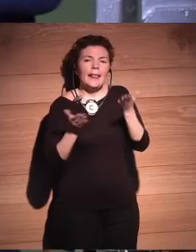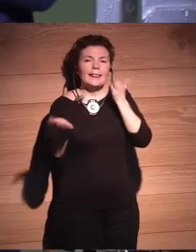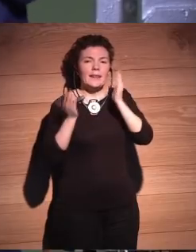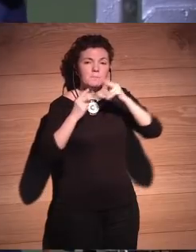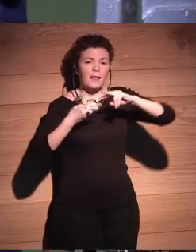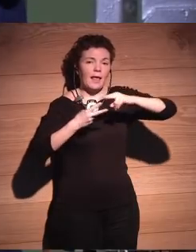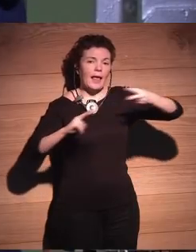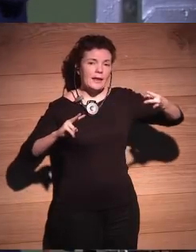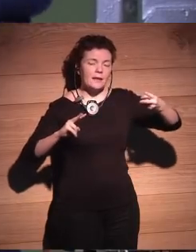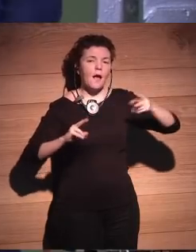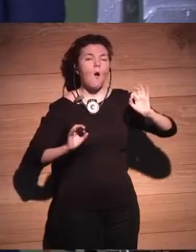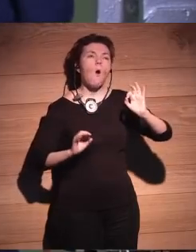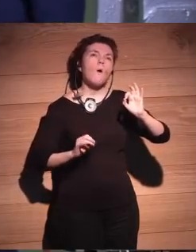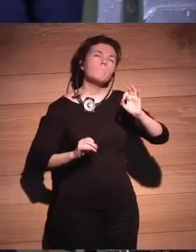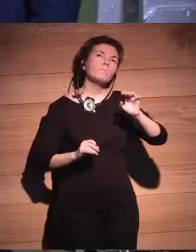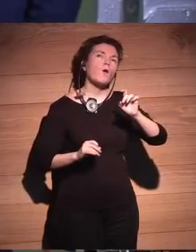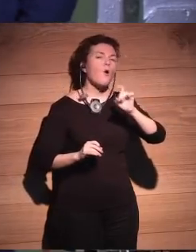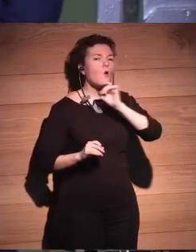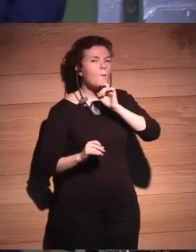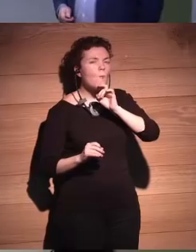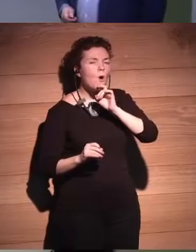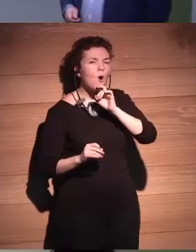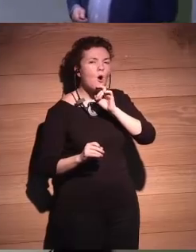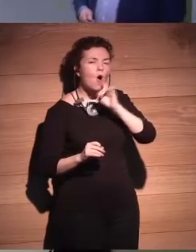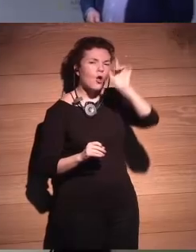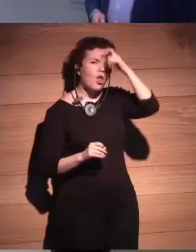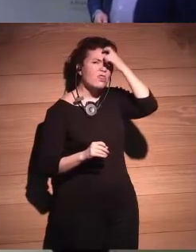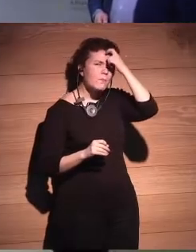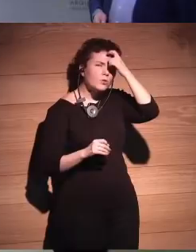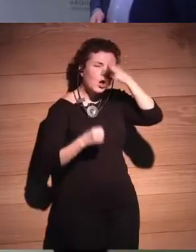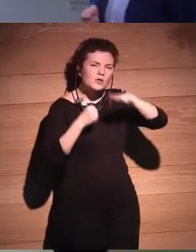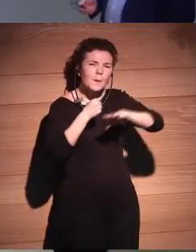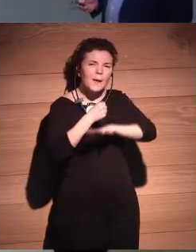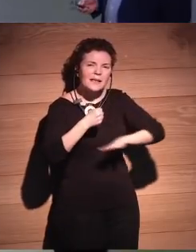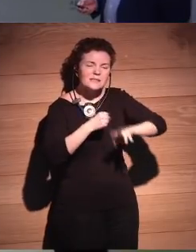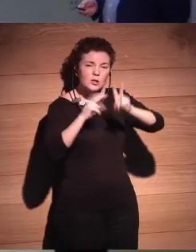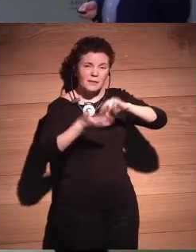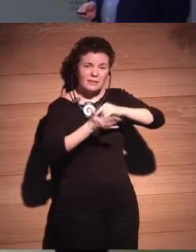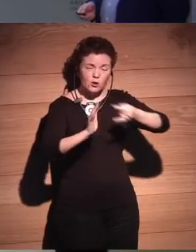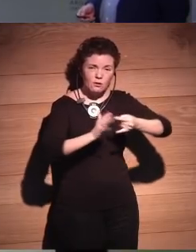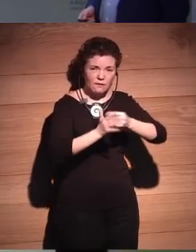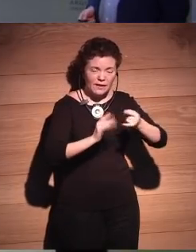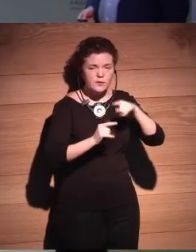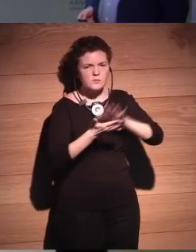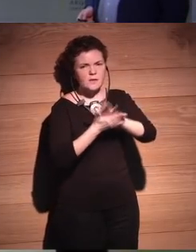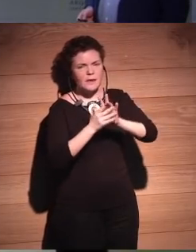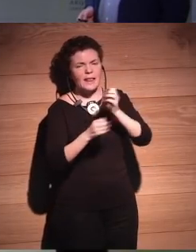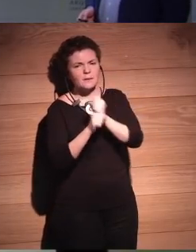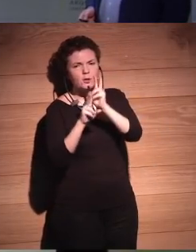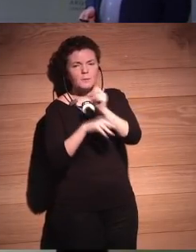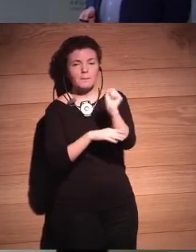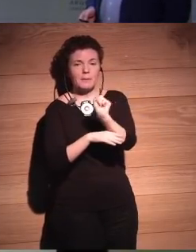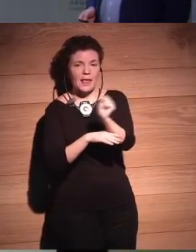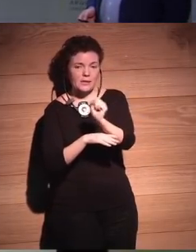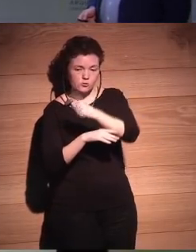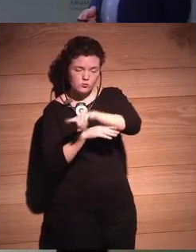terapia génica o cómo se han introducido algunos conceptos subyacentes en materia tecnológica y después vamos a hablar del trabajo en materia de